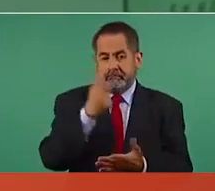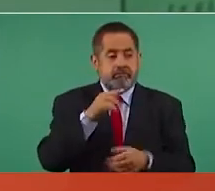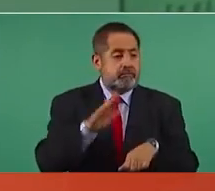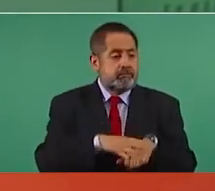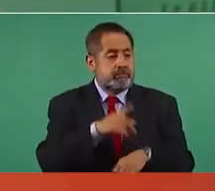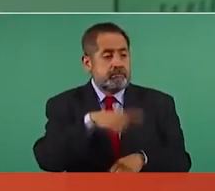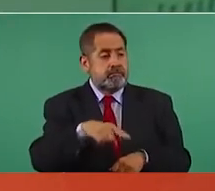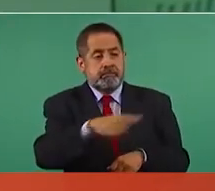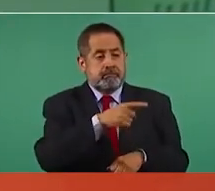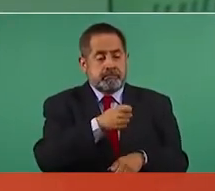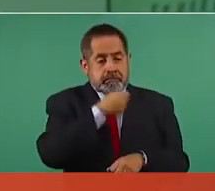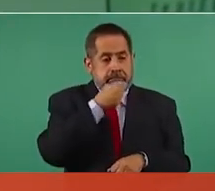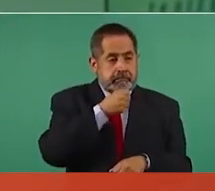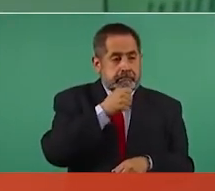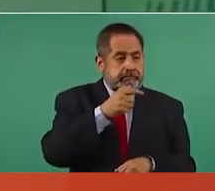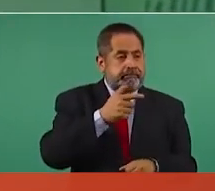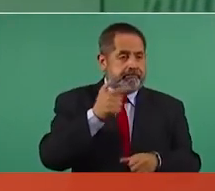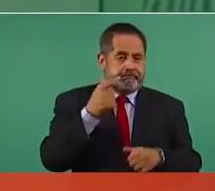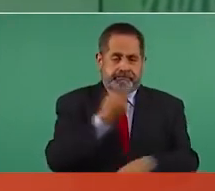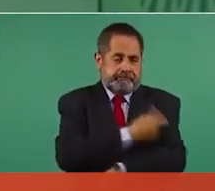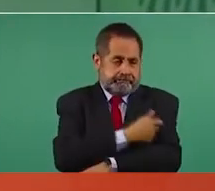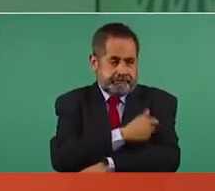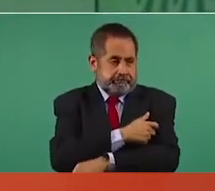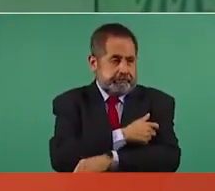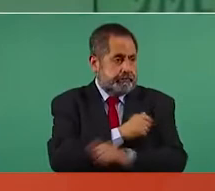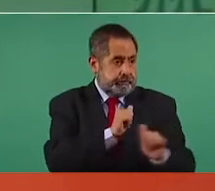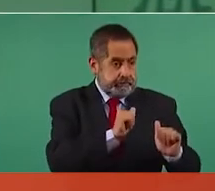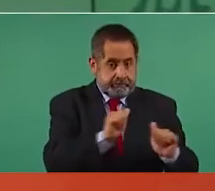esa forma íbamos a garantizar